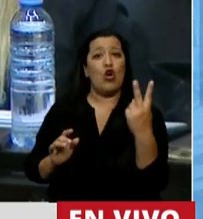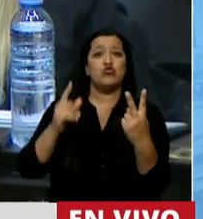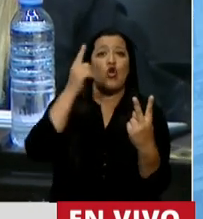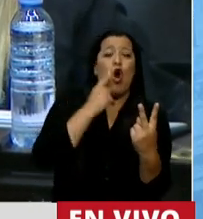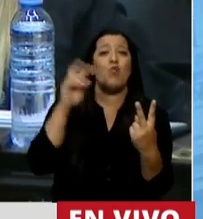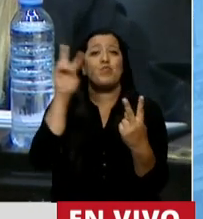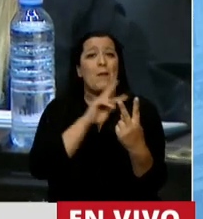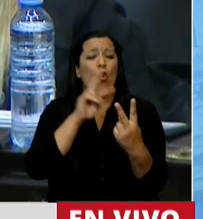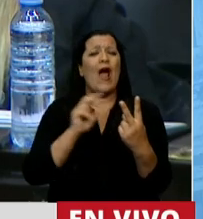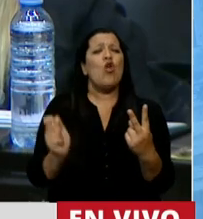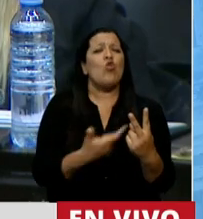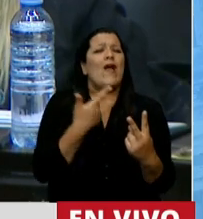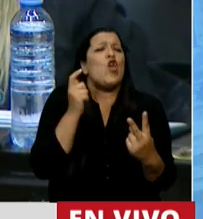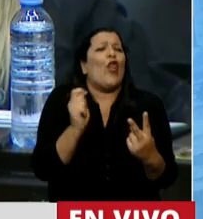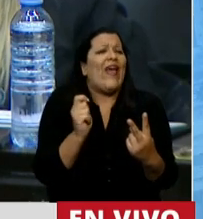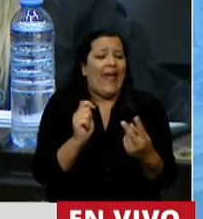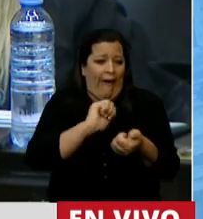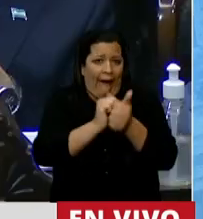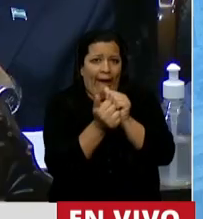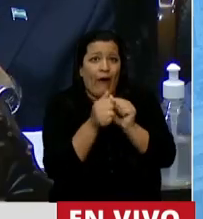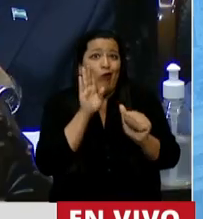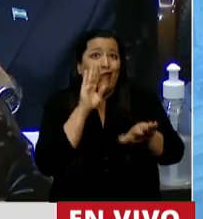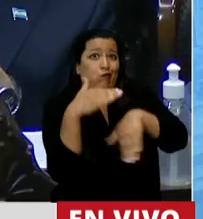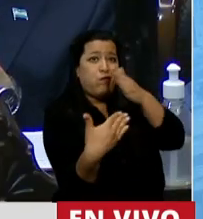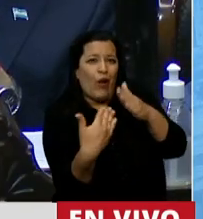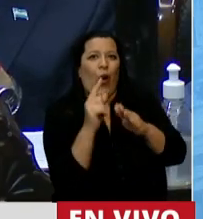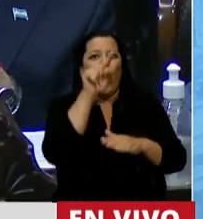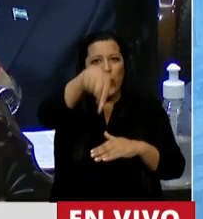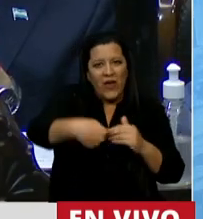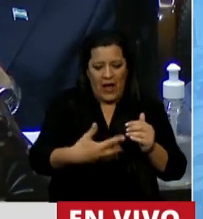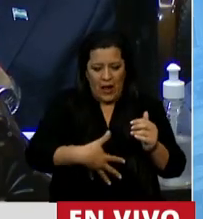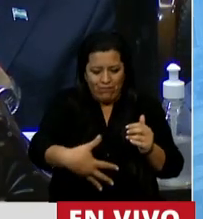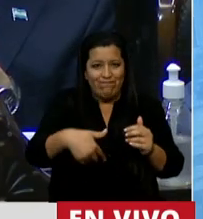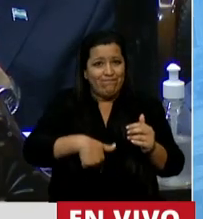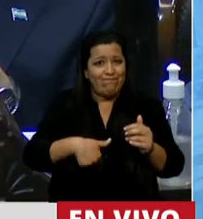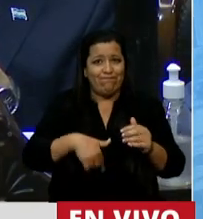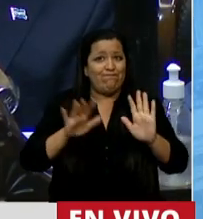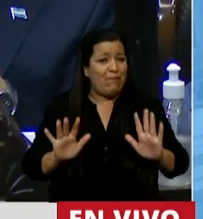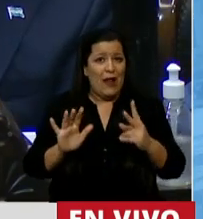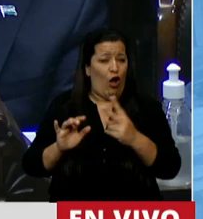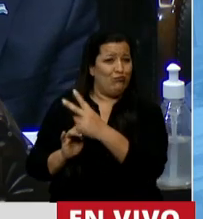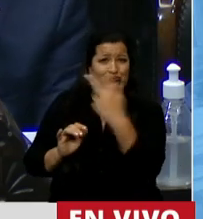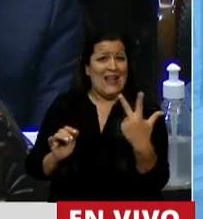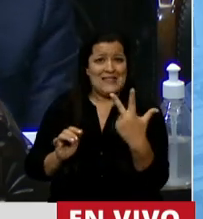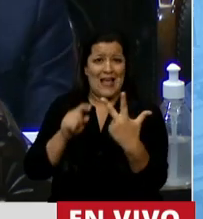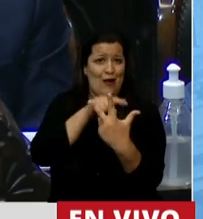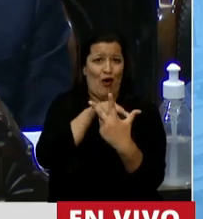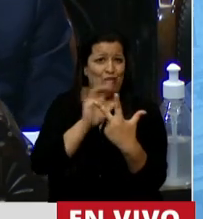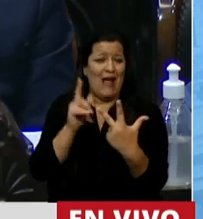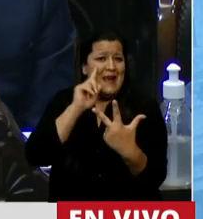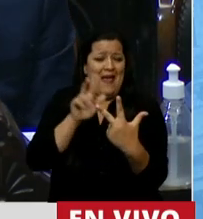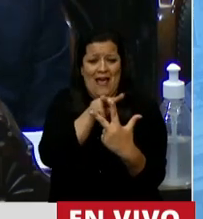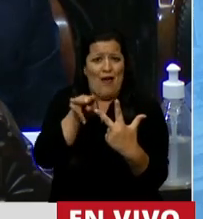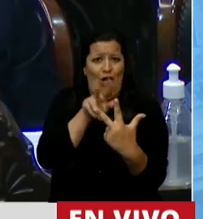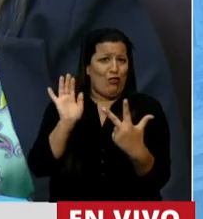es del acto sexual que va a dar gestación a un nuevo ser que es independiente de ambos. Tantos